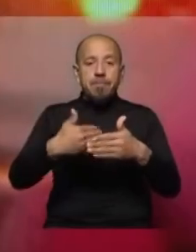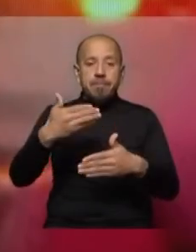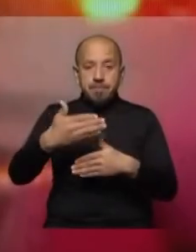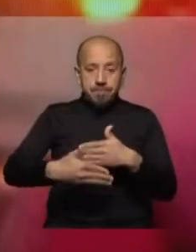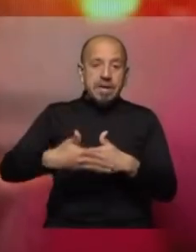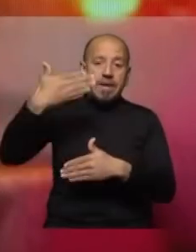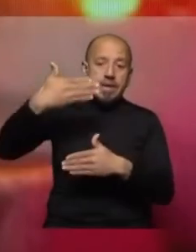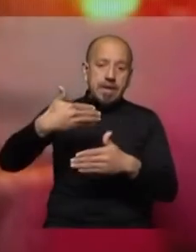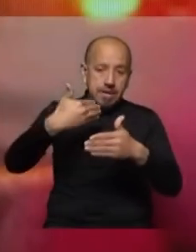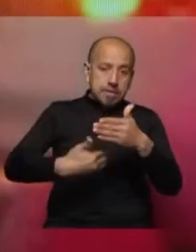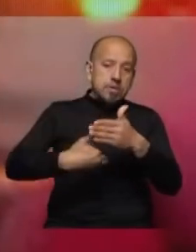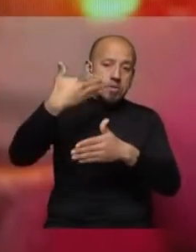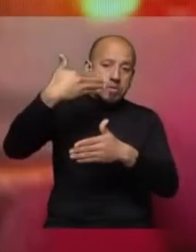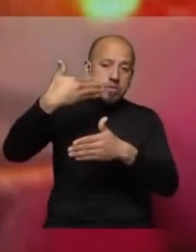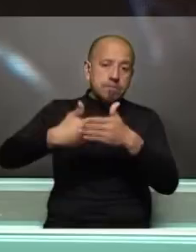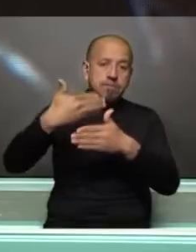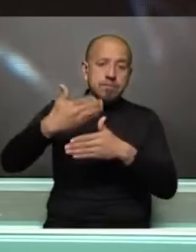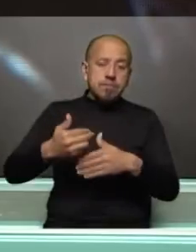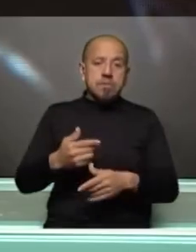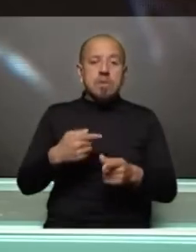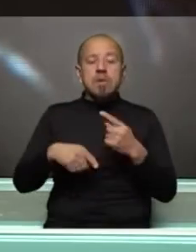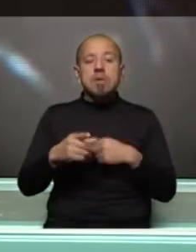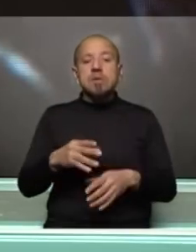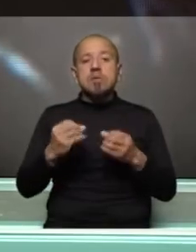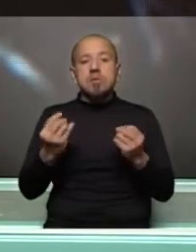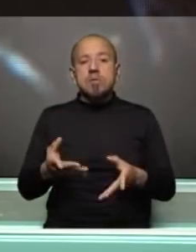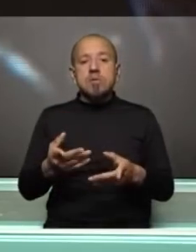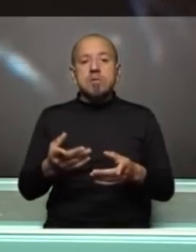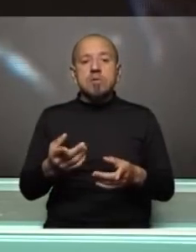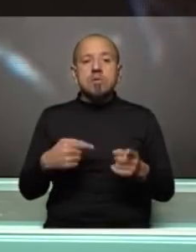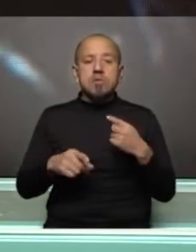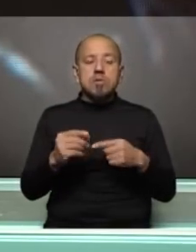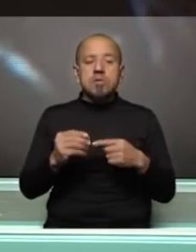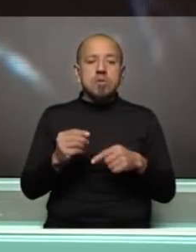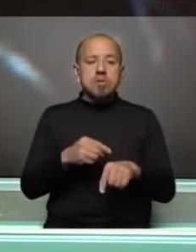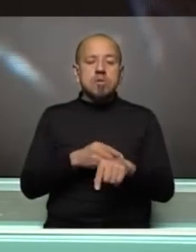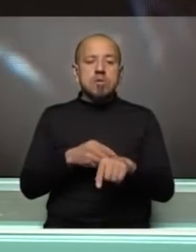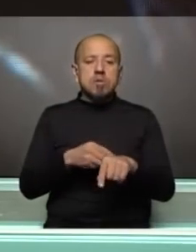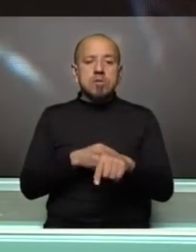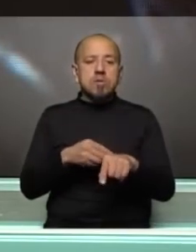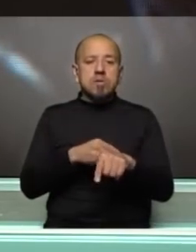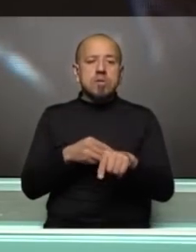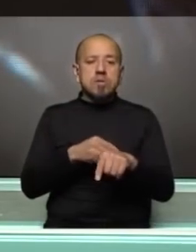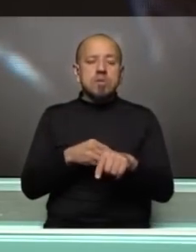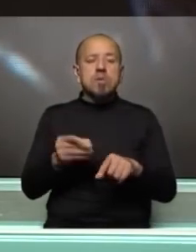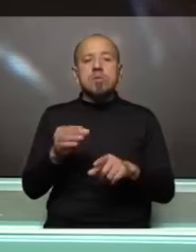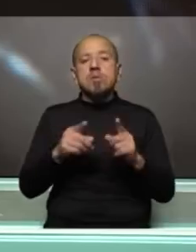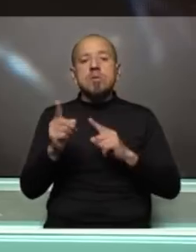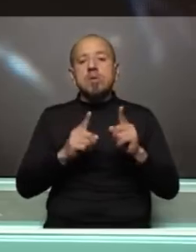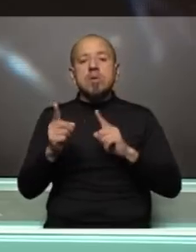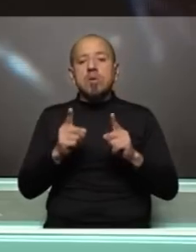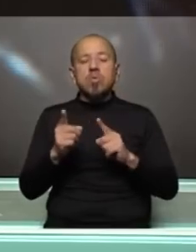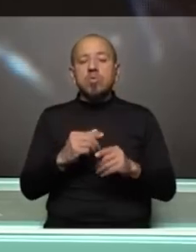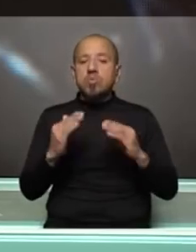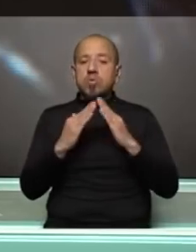porque justamente tiene Sí Sí incluso por tener no digo en toda la en todo en toda la casa pero en algún lugar de la